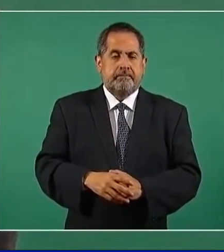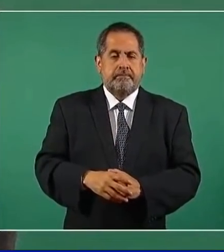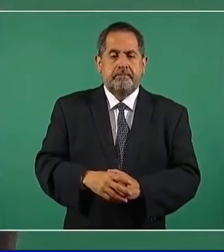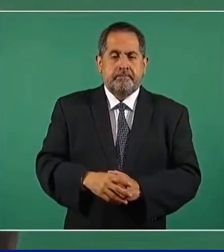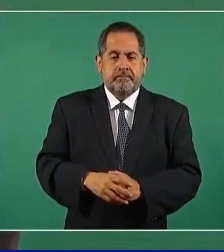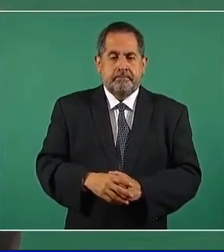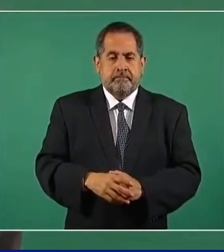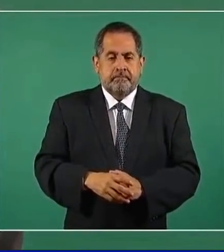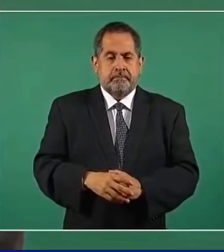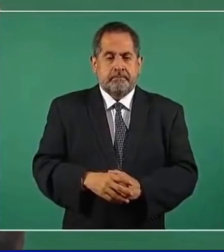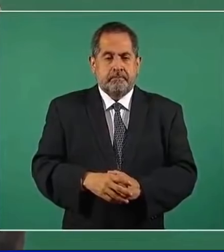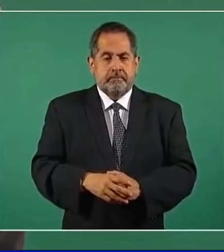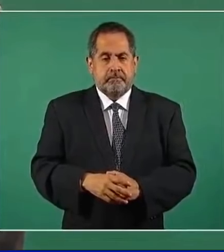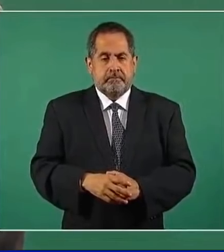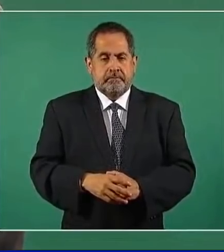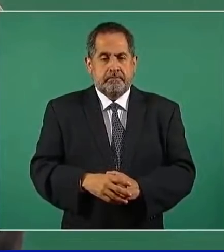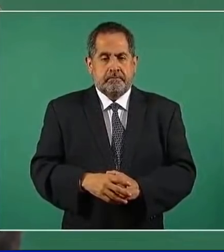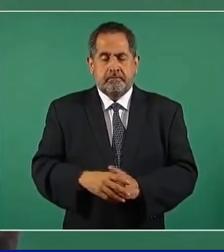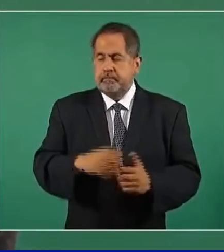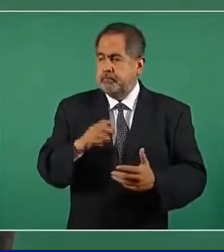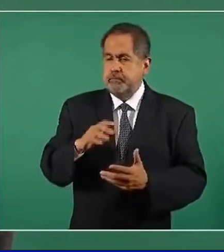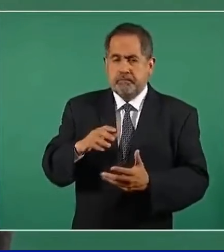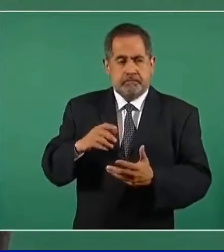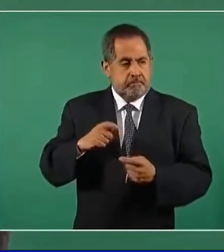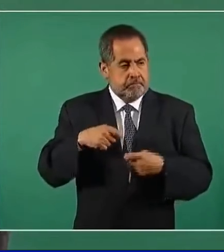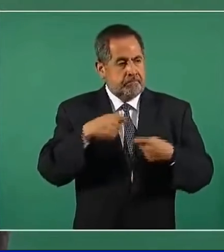No le hace que me dejen a mí las deudas,